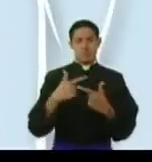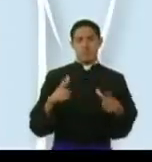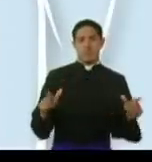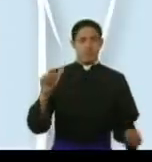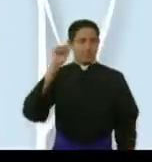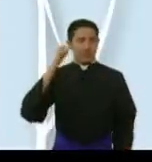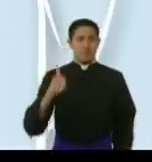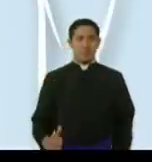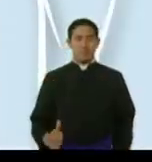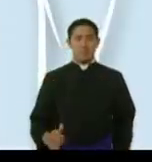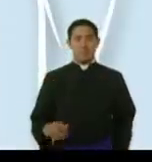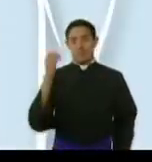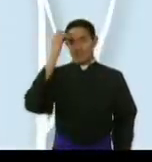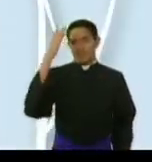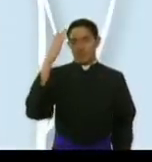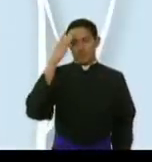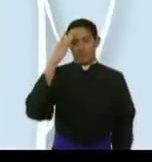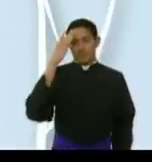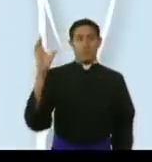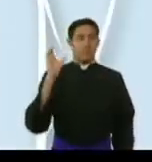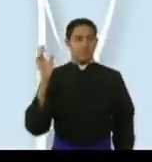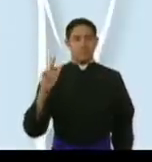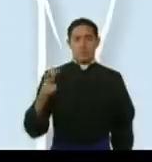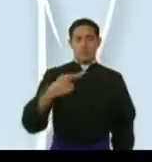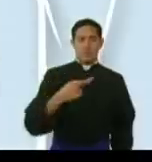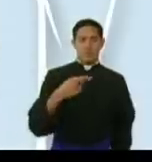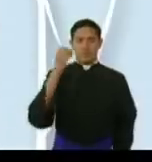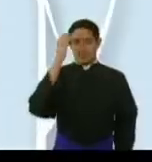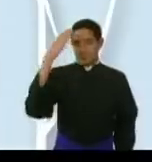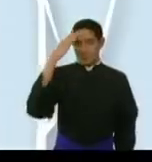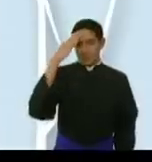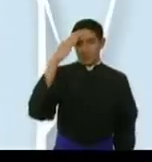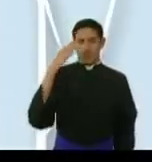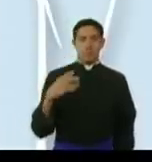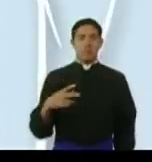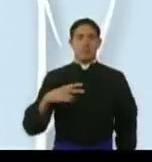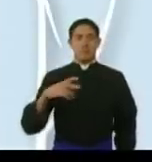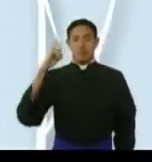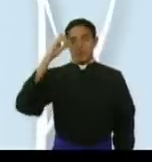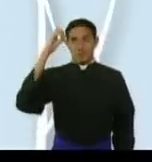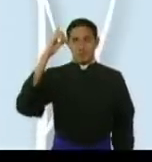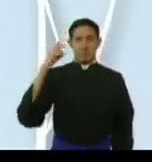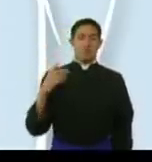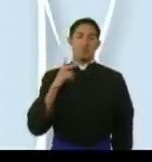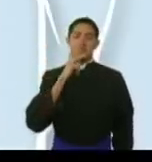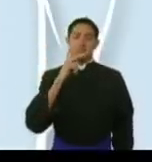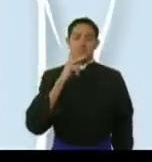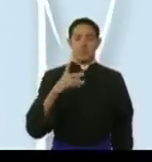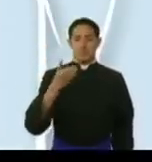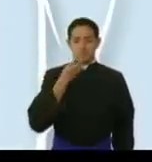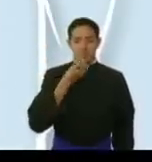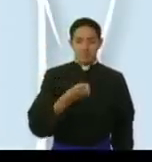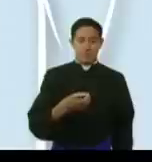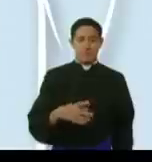se bautiza, y al momento de recibir ese bautizo, nuestro Padre Celestial